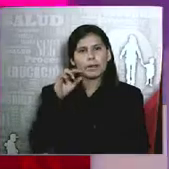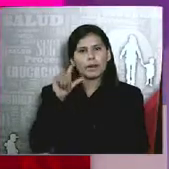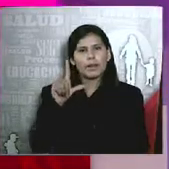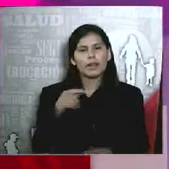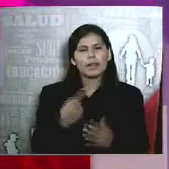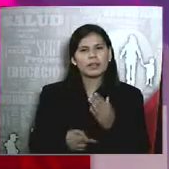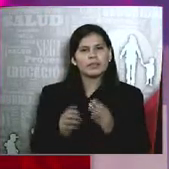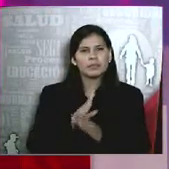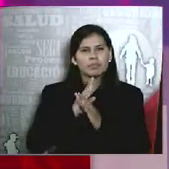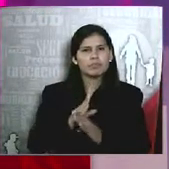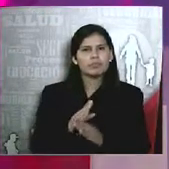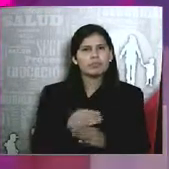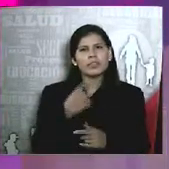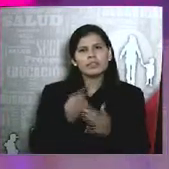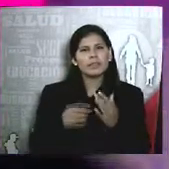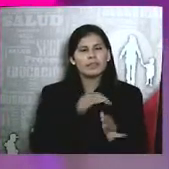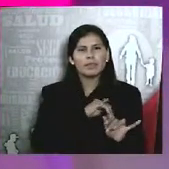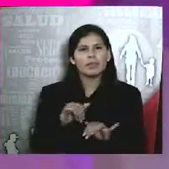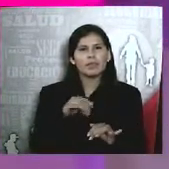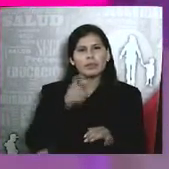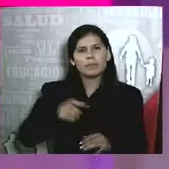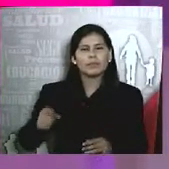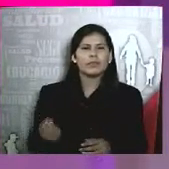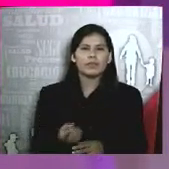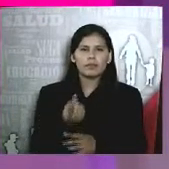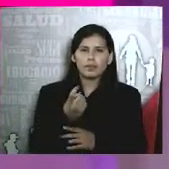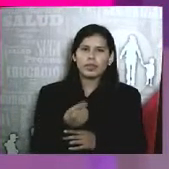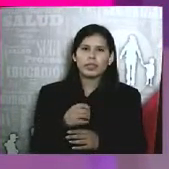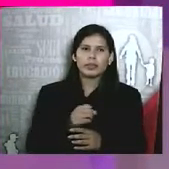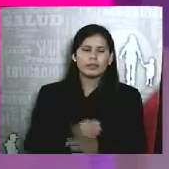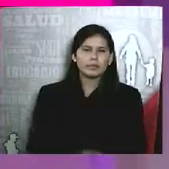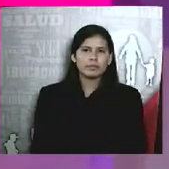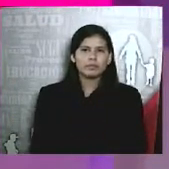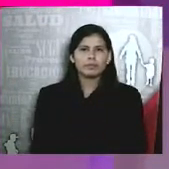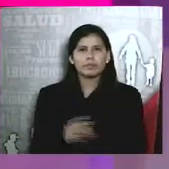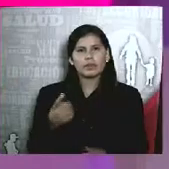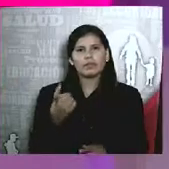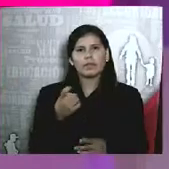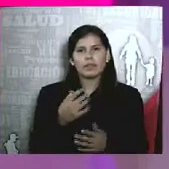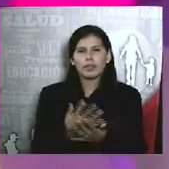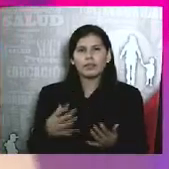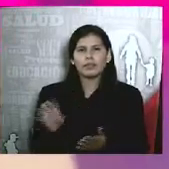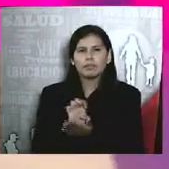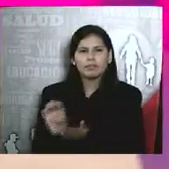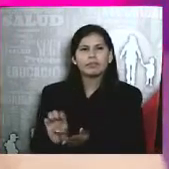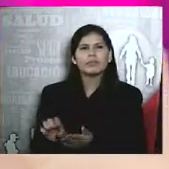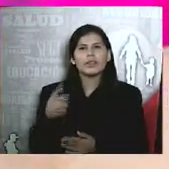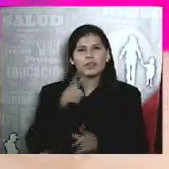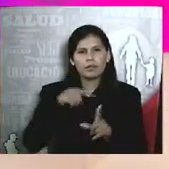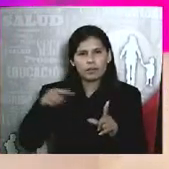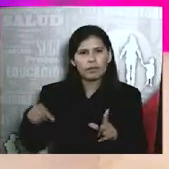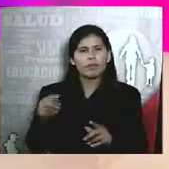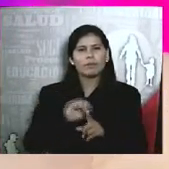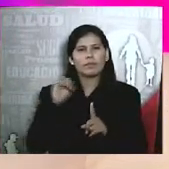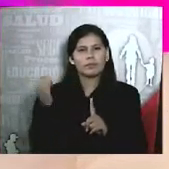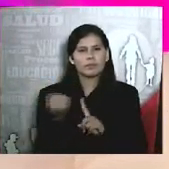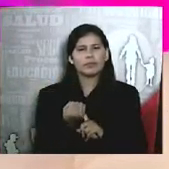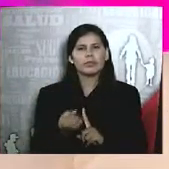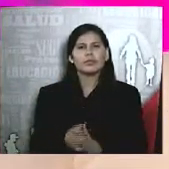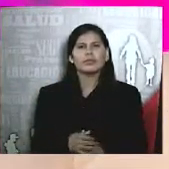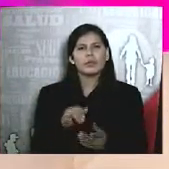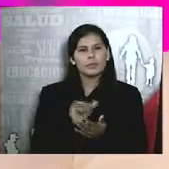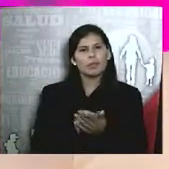mundo, la estigmatización frente a la población, la imposibilidad de acceder a ciertas prerrogativas económicas o sociales.